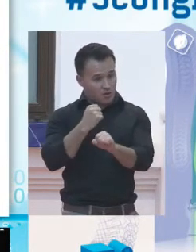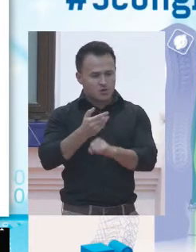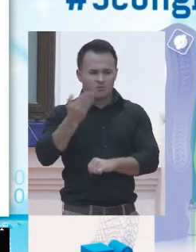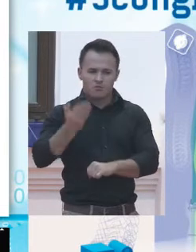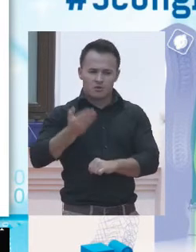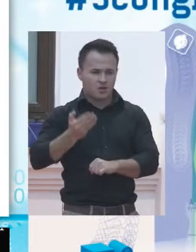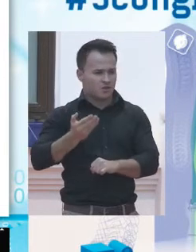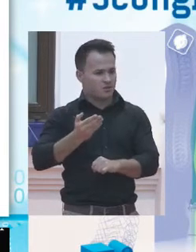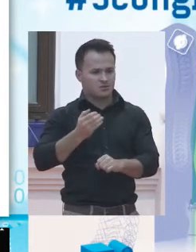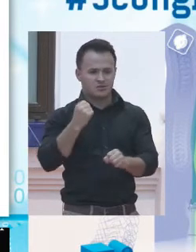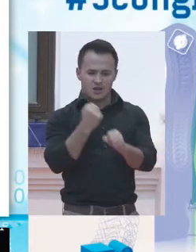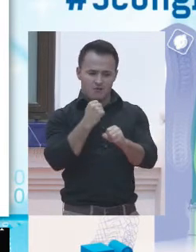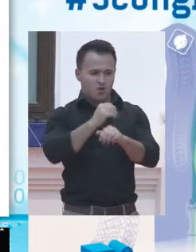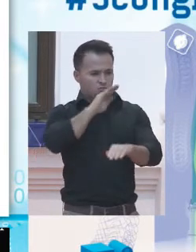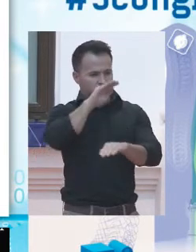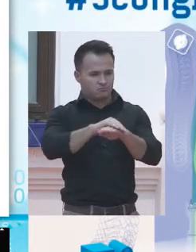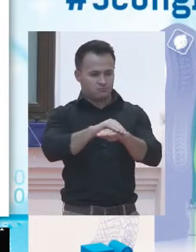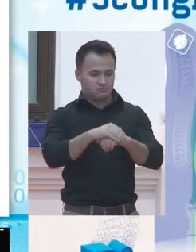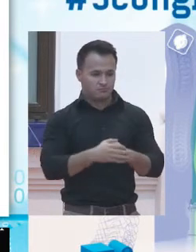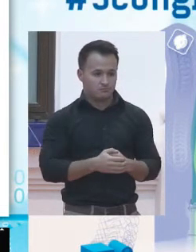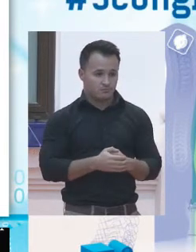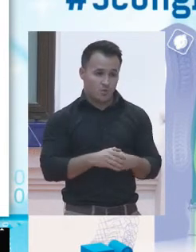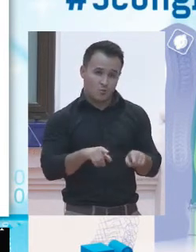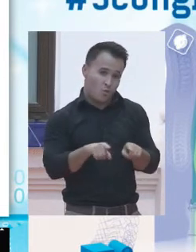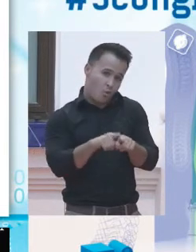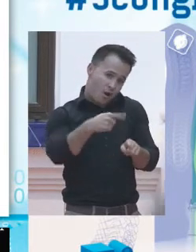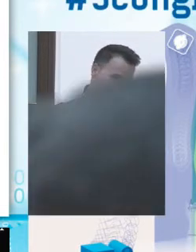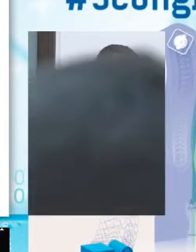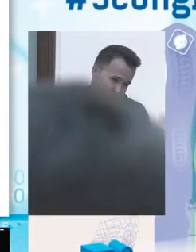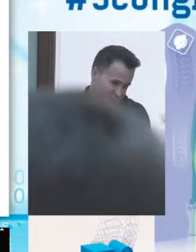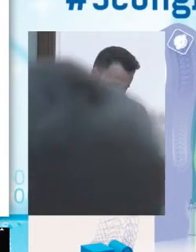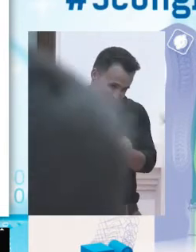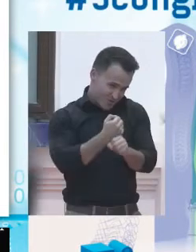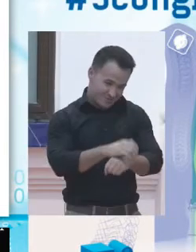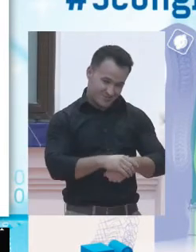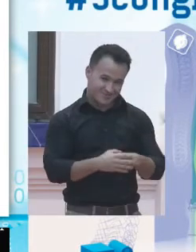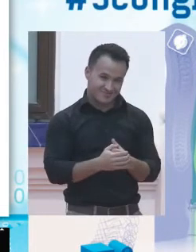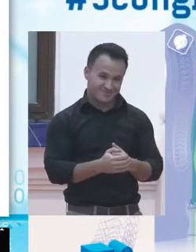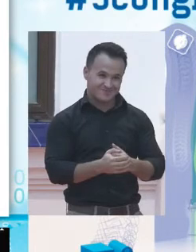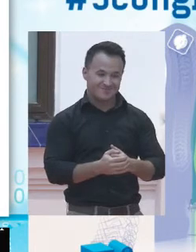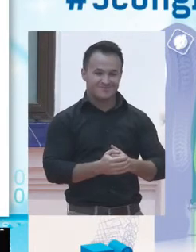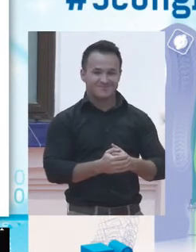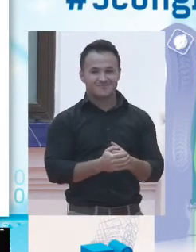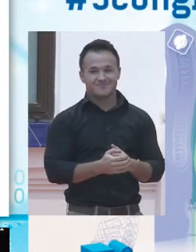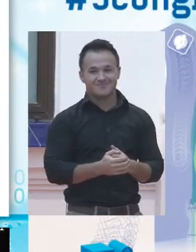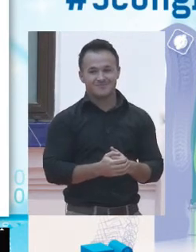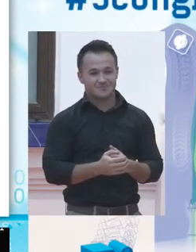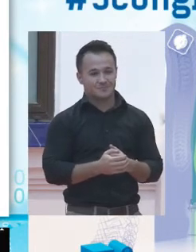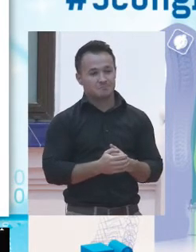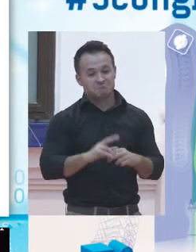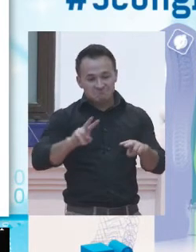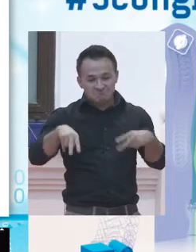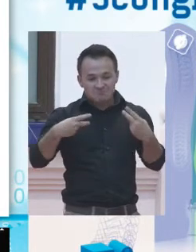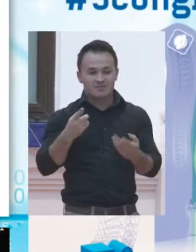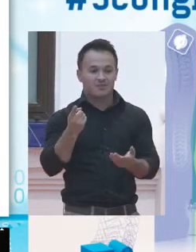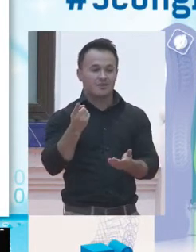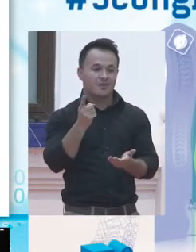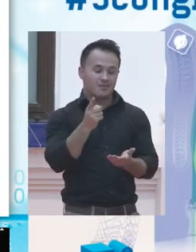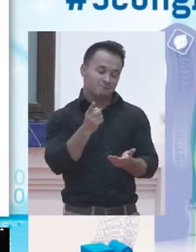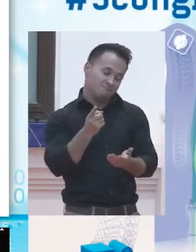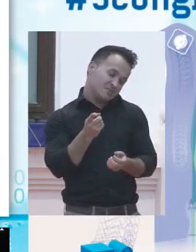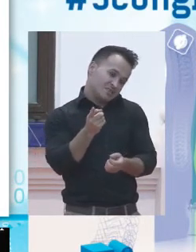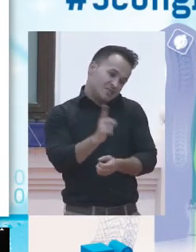cumplir con su trabajo. Bueno, como para todos los trabajadores, espero, pero para ellos en especial. Nos permite también el acceso remoto a